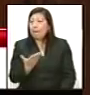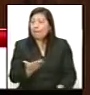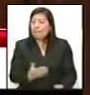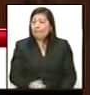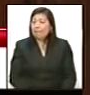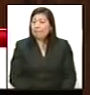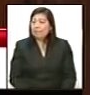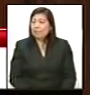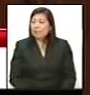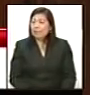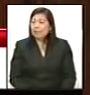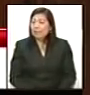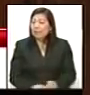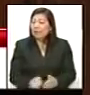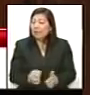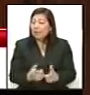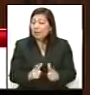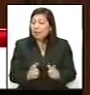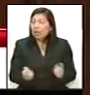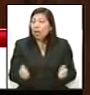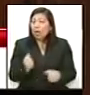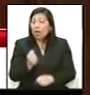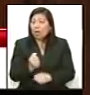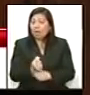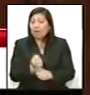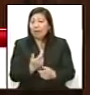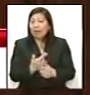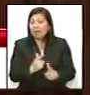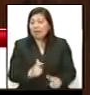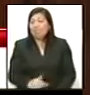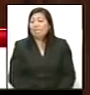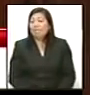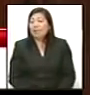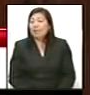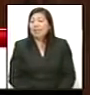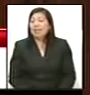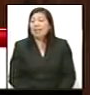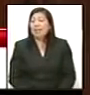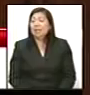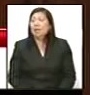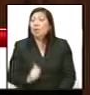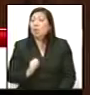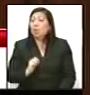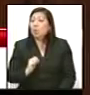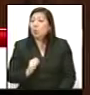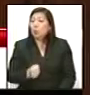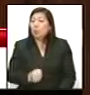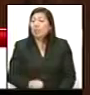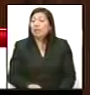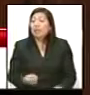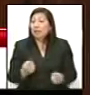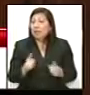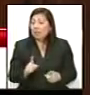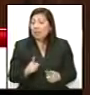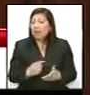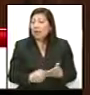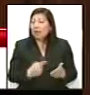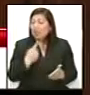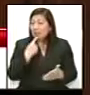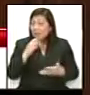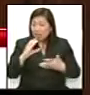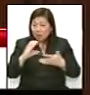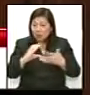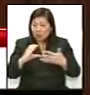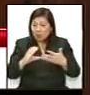por prisión, libertad contra libertad. ¿Se dan cuenta? Y por eso el juez, de acuerdo a lo que dice el Código